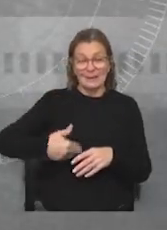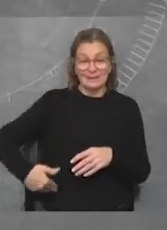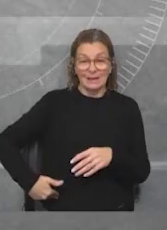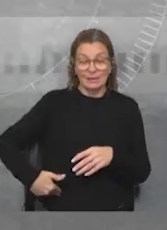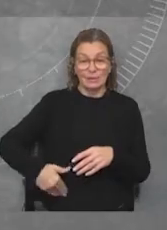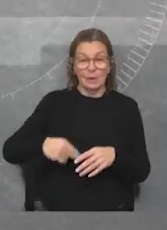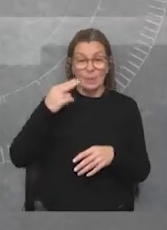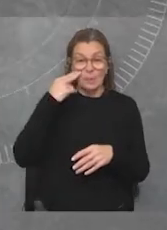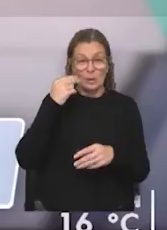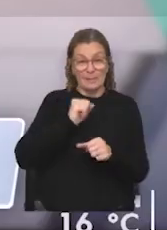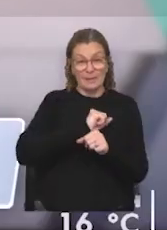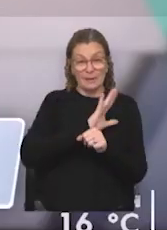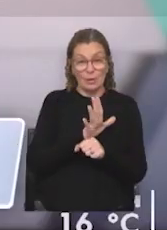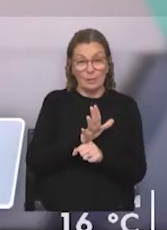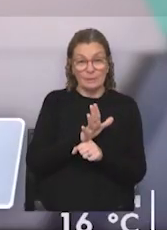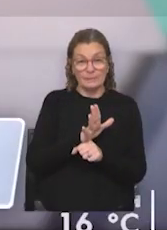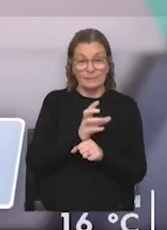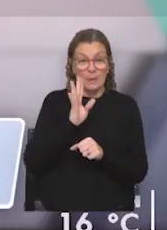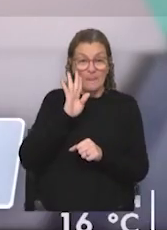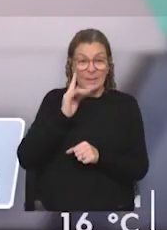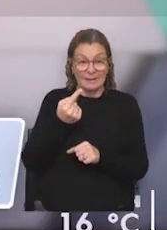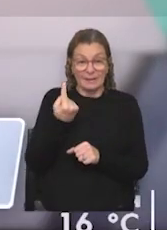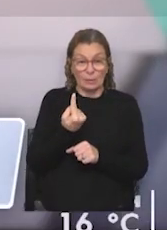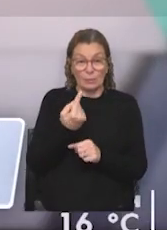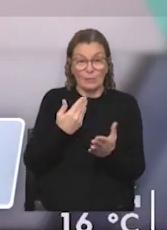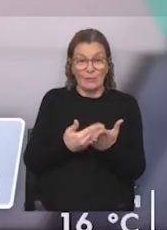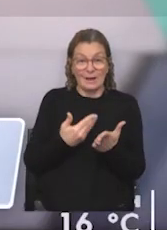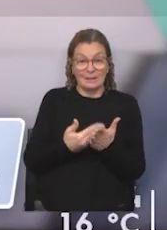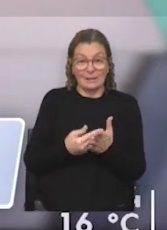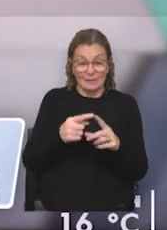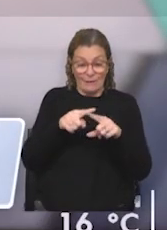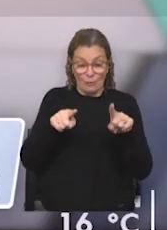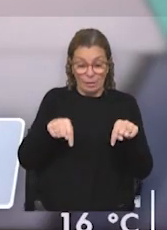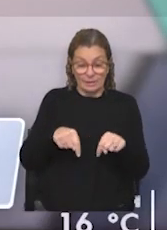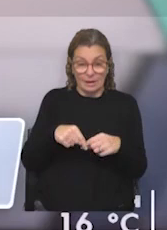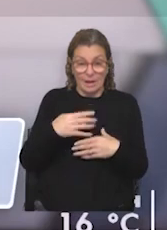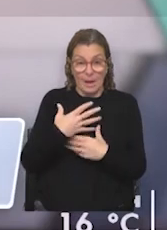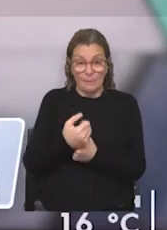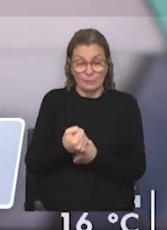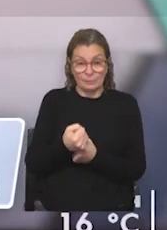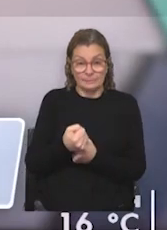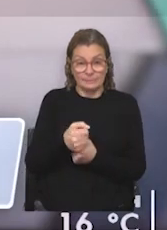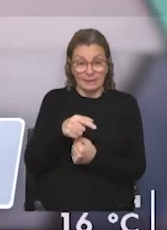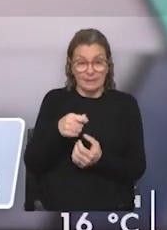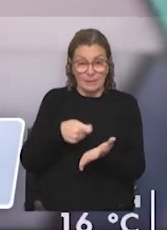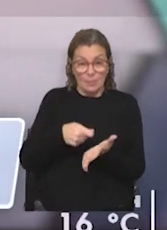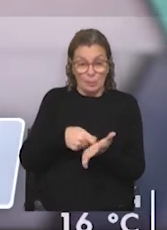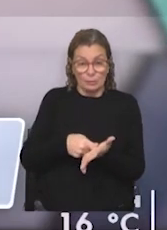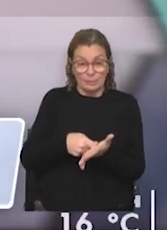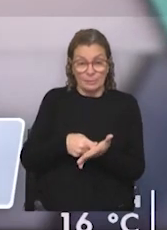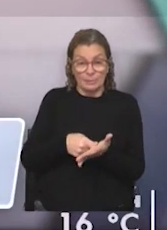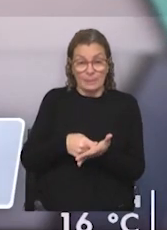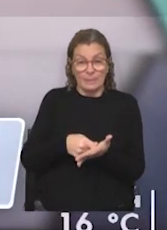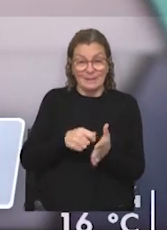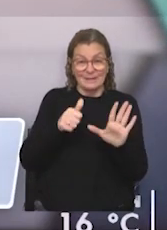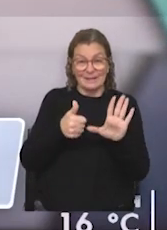durante la crisis del covid y parece que hay un faltante de boletas que respalden parte de ese monto ejecutado por un valor